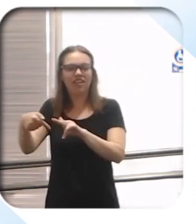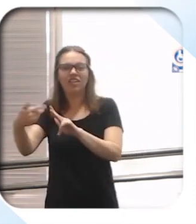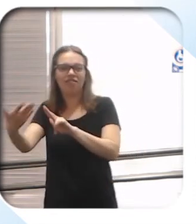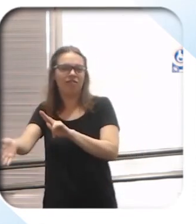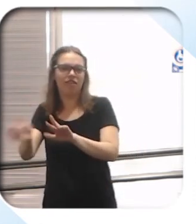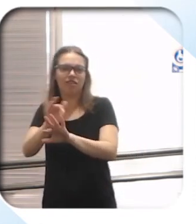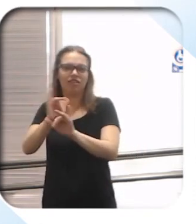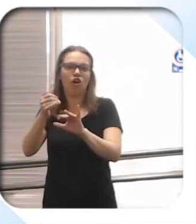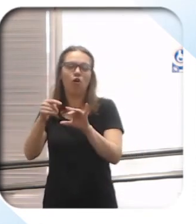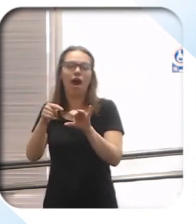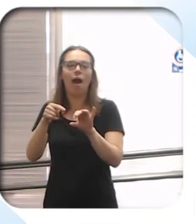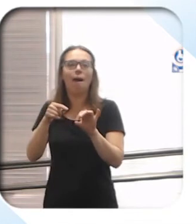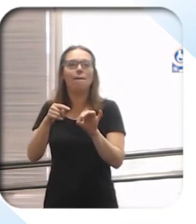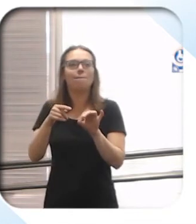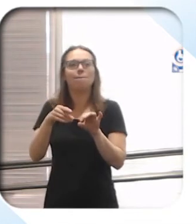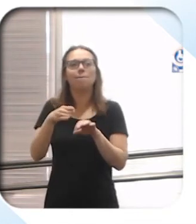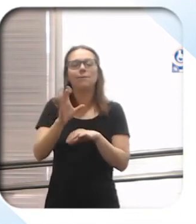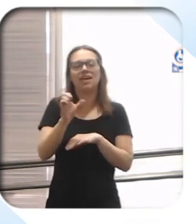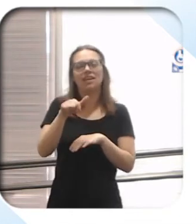una penetración